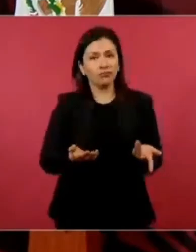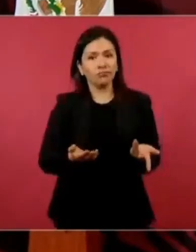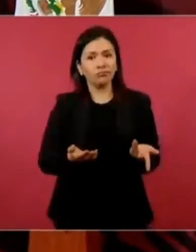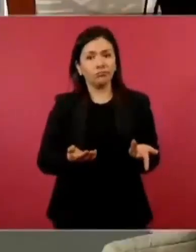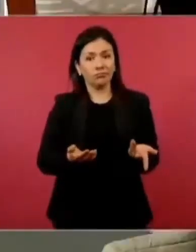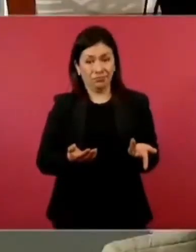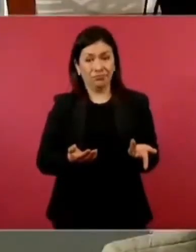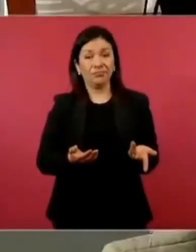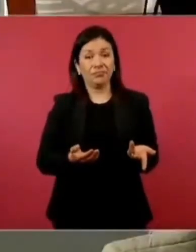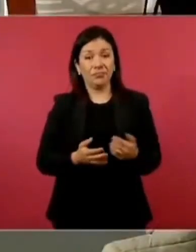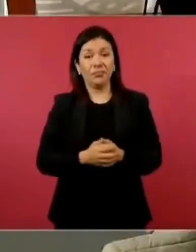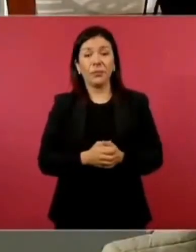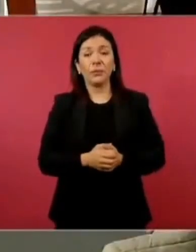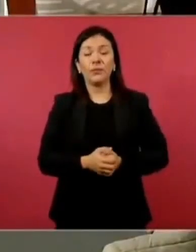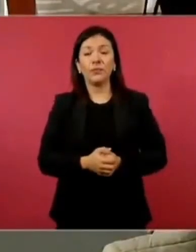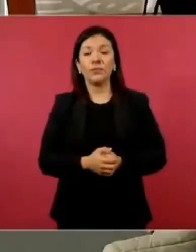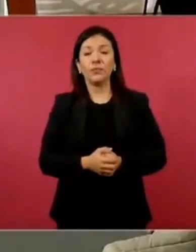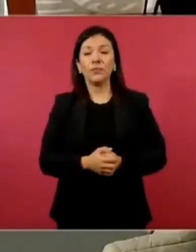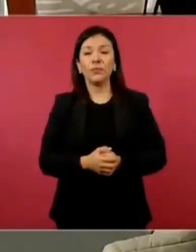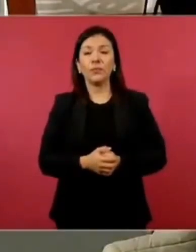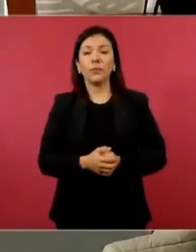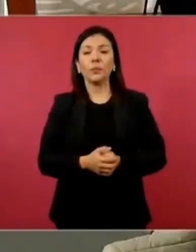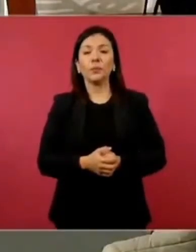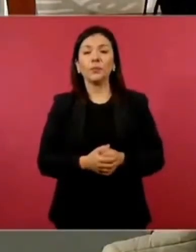Cuando estábamos